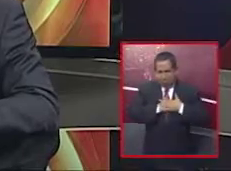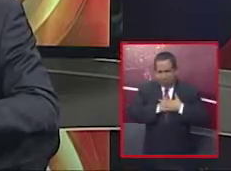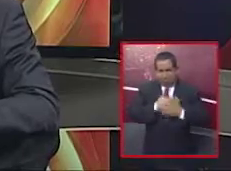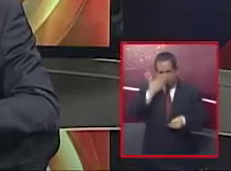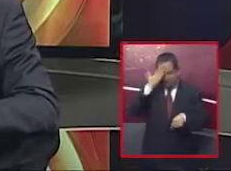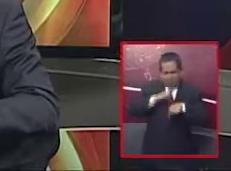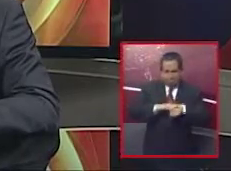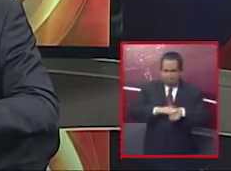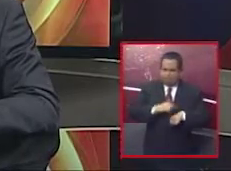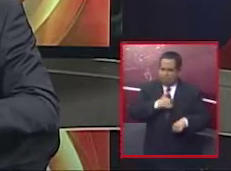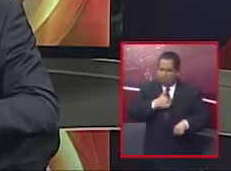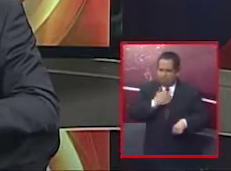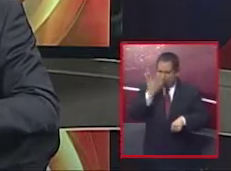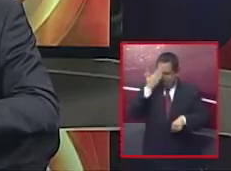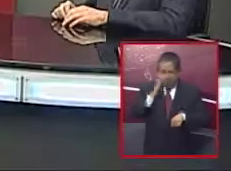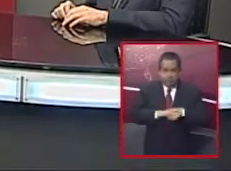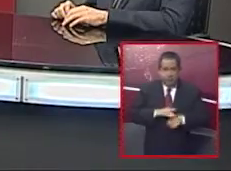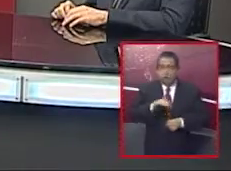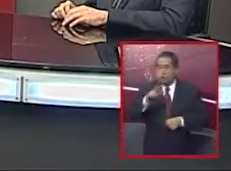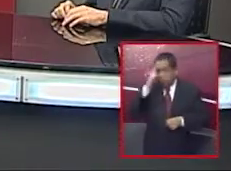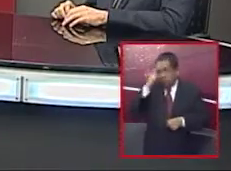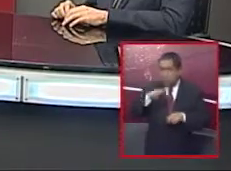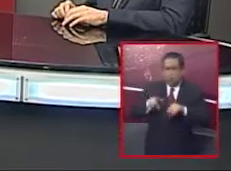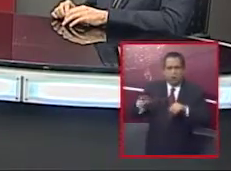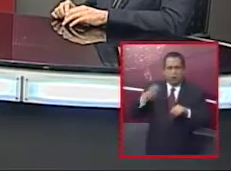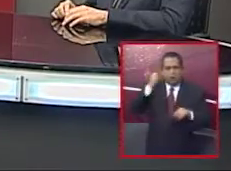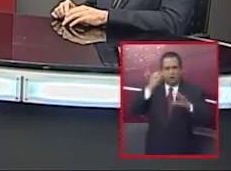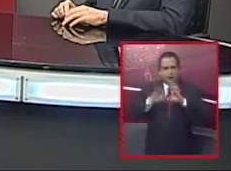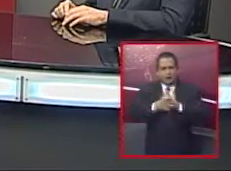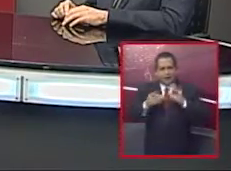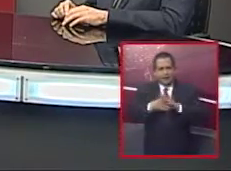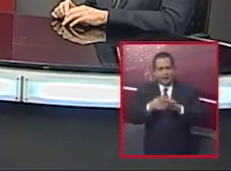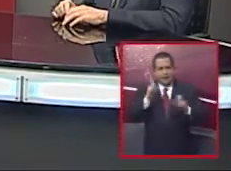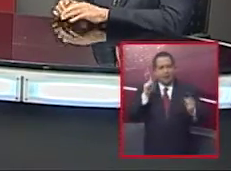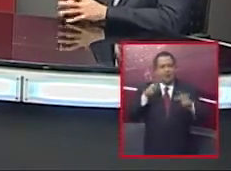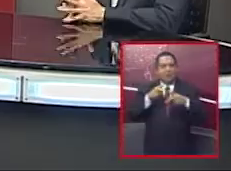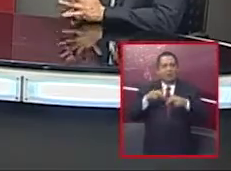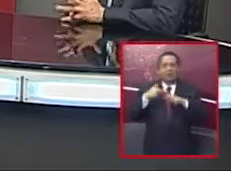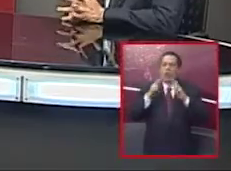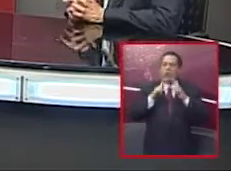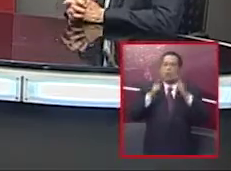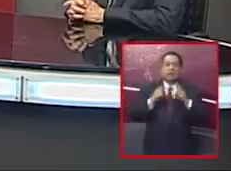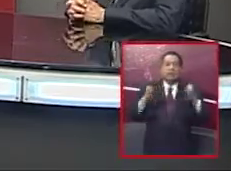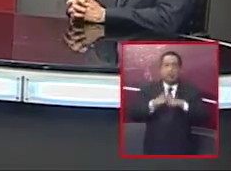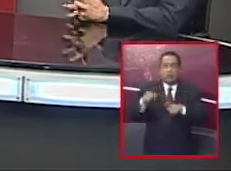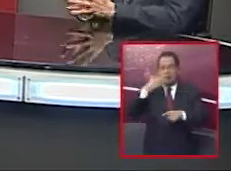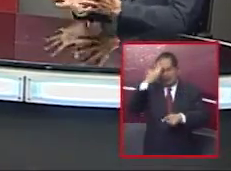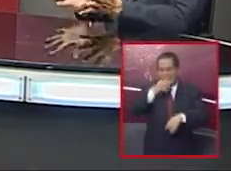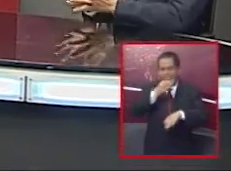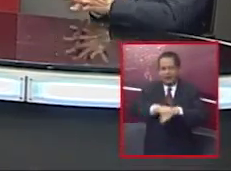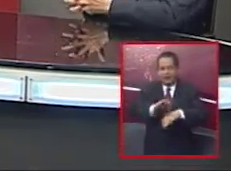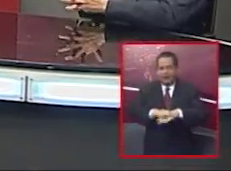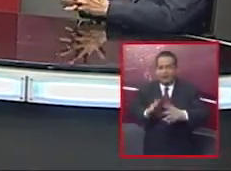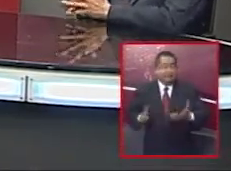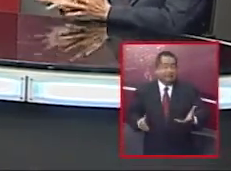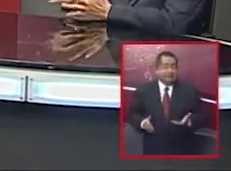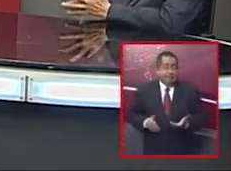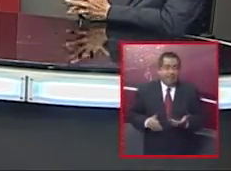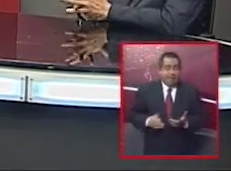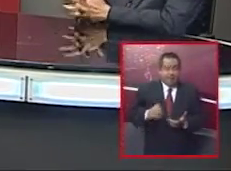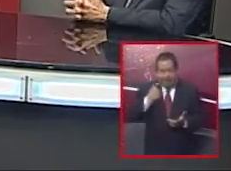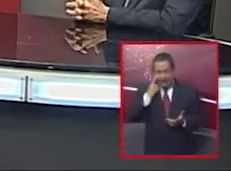luego acá. Yo creo que usted ya sabía, porque recuerdo que en su discurso final decía, nos vamos a ver en un periodo extraordinario. No lo olvido que les mencioné. Bueno,